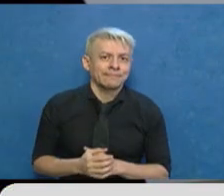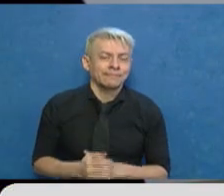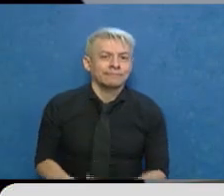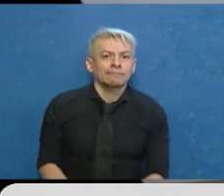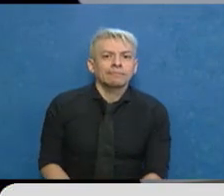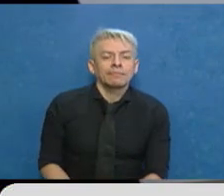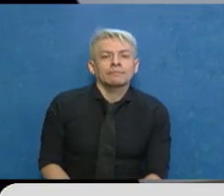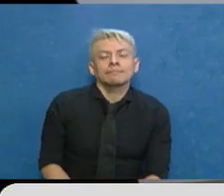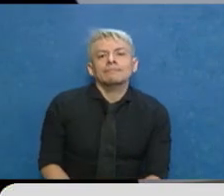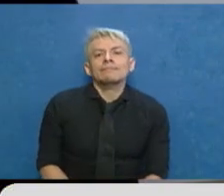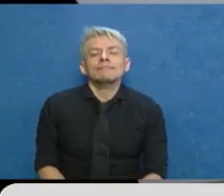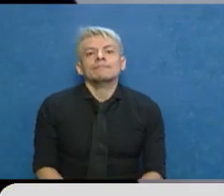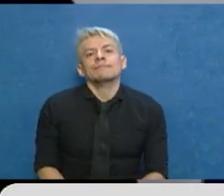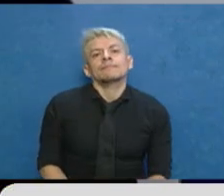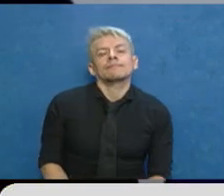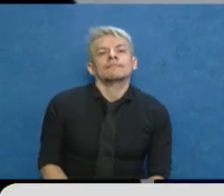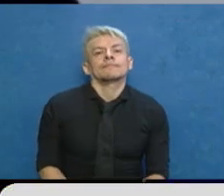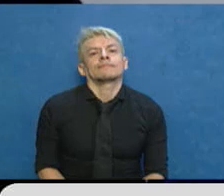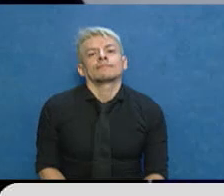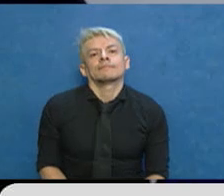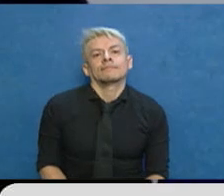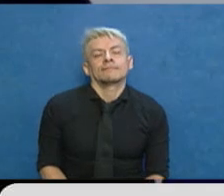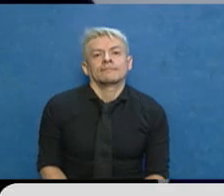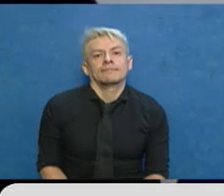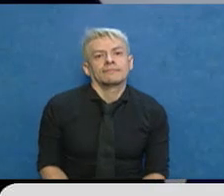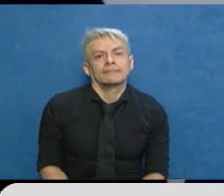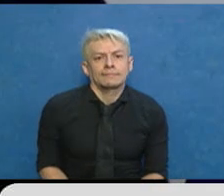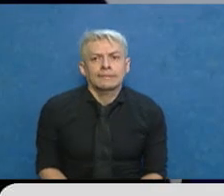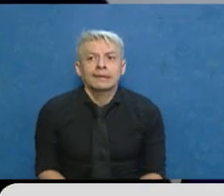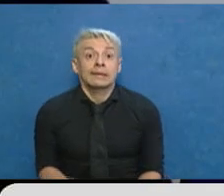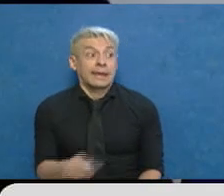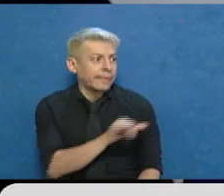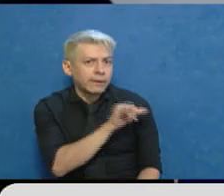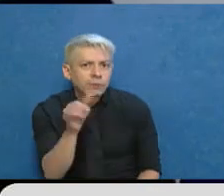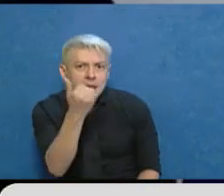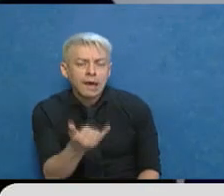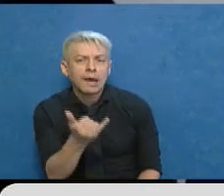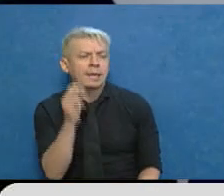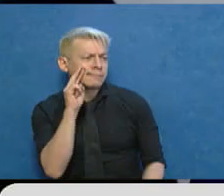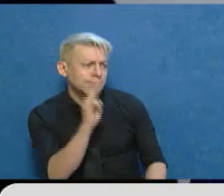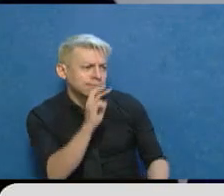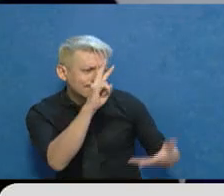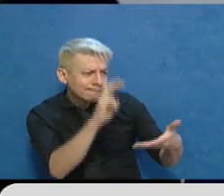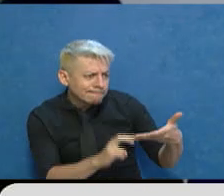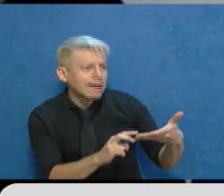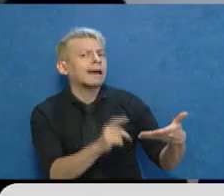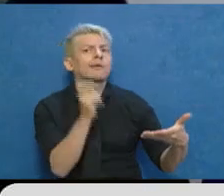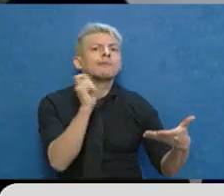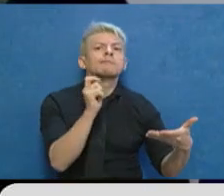una calificación, una valoración del contenido de las denuncias para poder